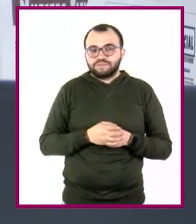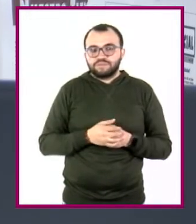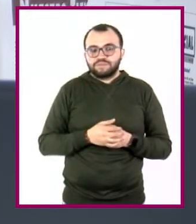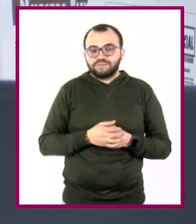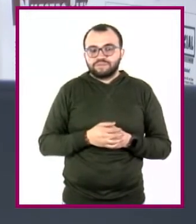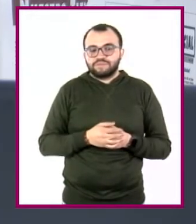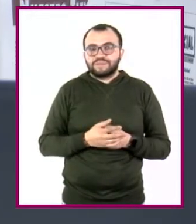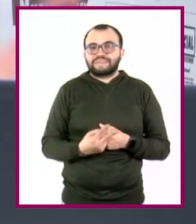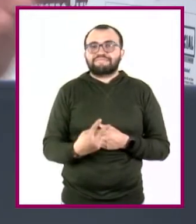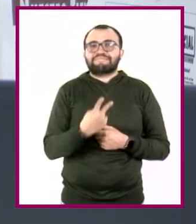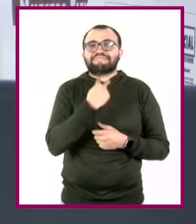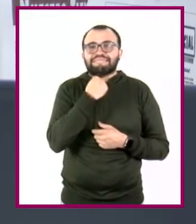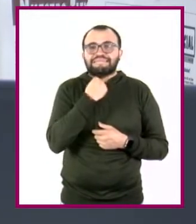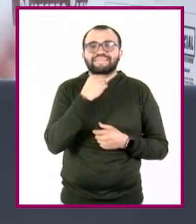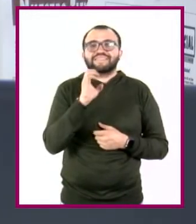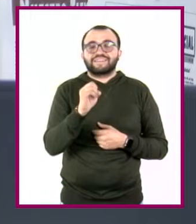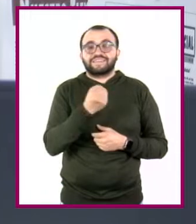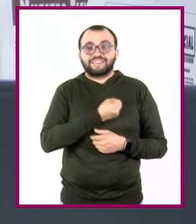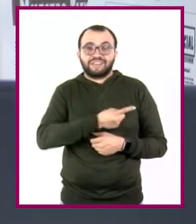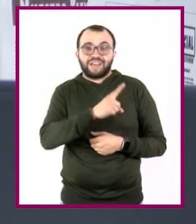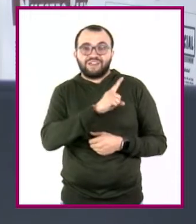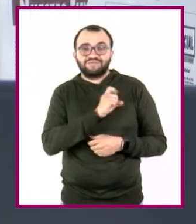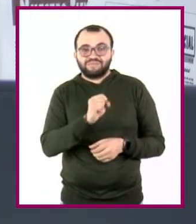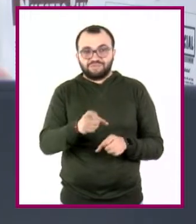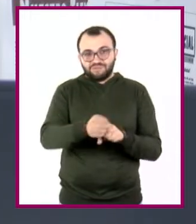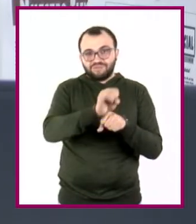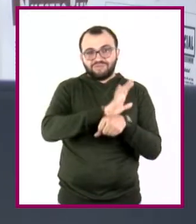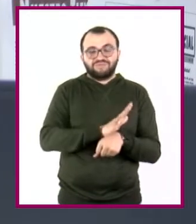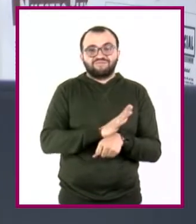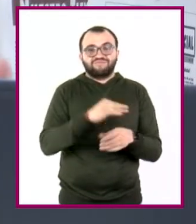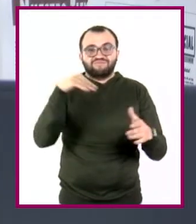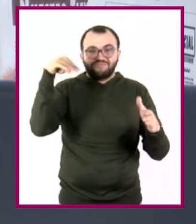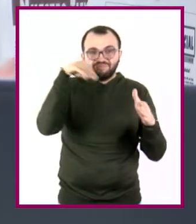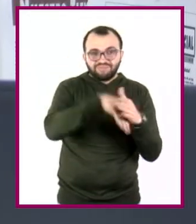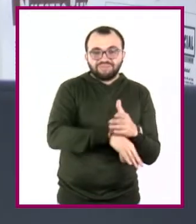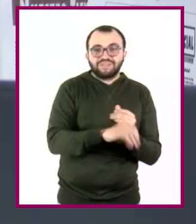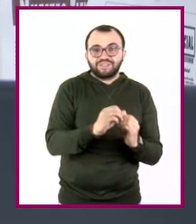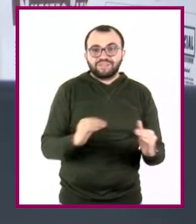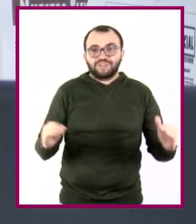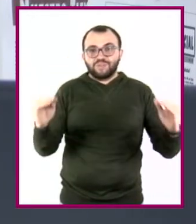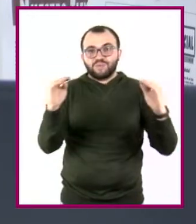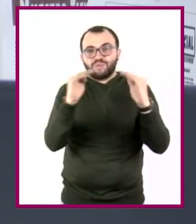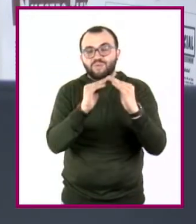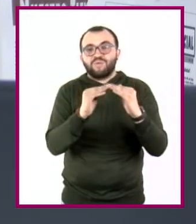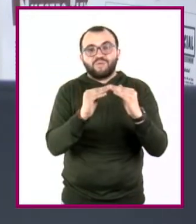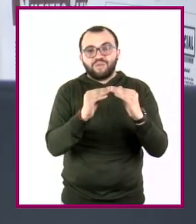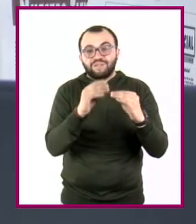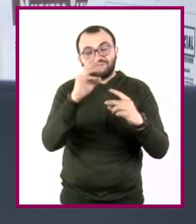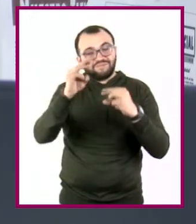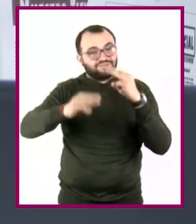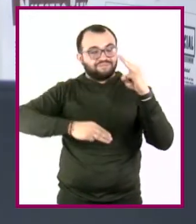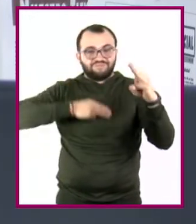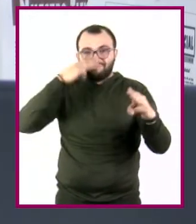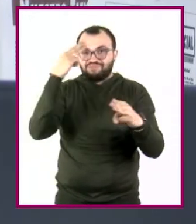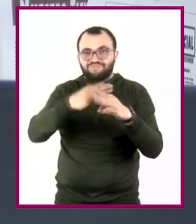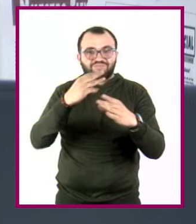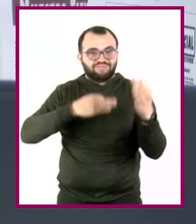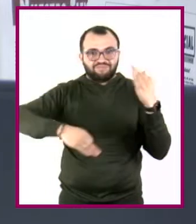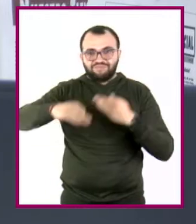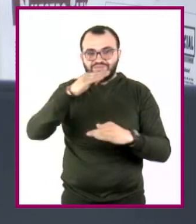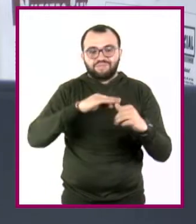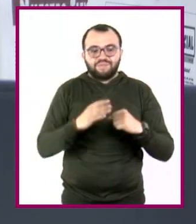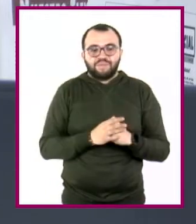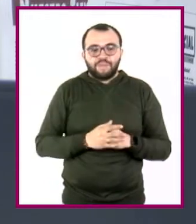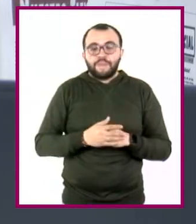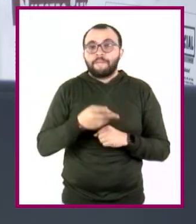puso de manifiesto las deficiencias y la desigualdad de los sistemas educativos en todo el mundo. No obstante,